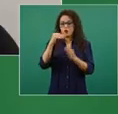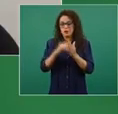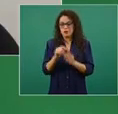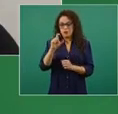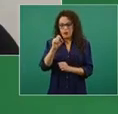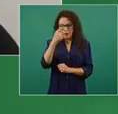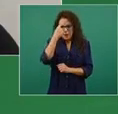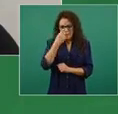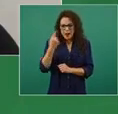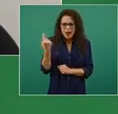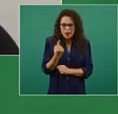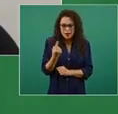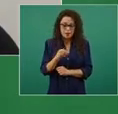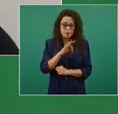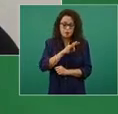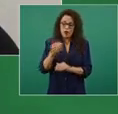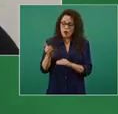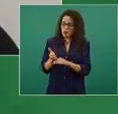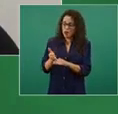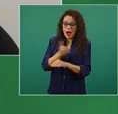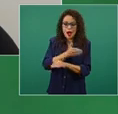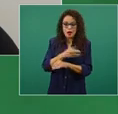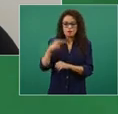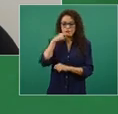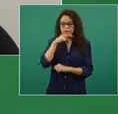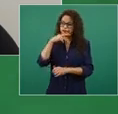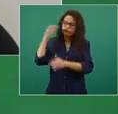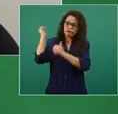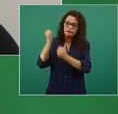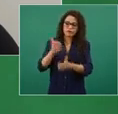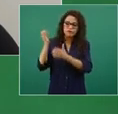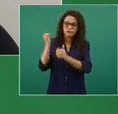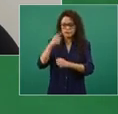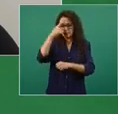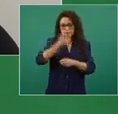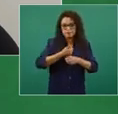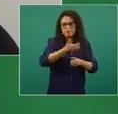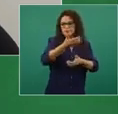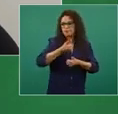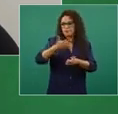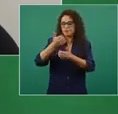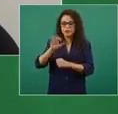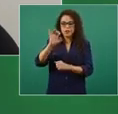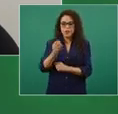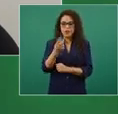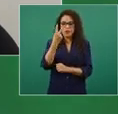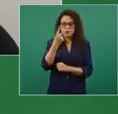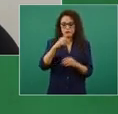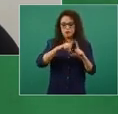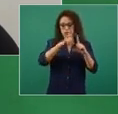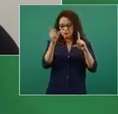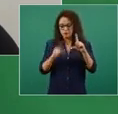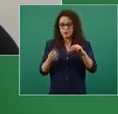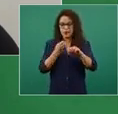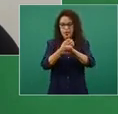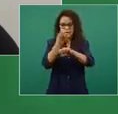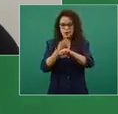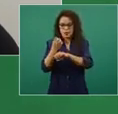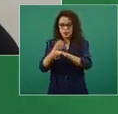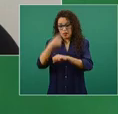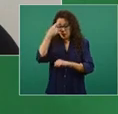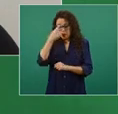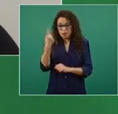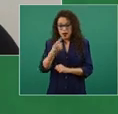estar lo antes posible en las 32 entidades federativas y que por lo tanto la estrategia nacional de